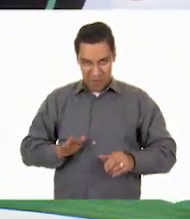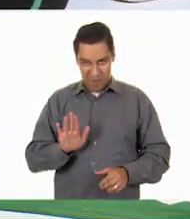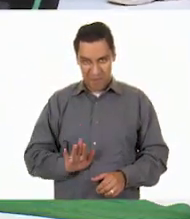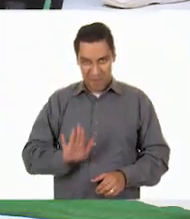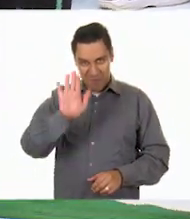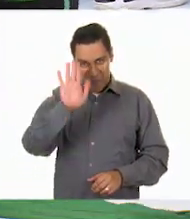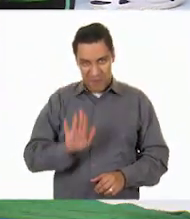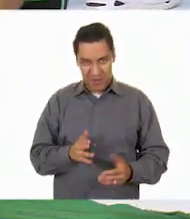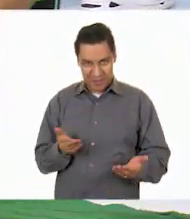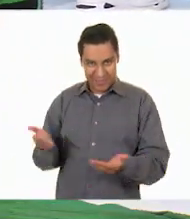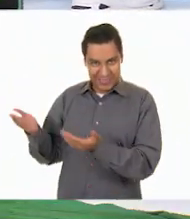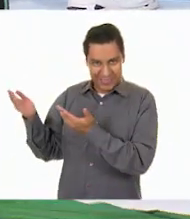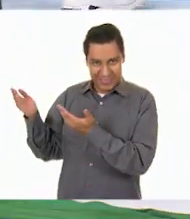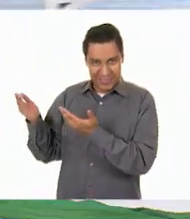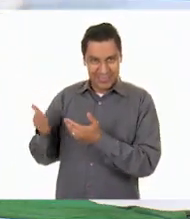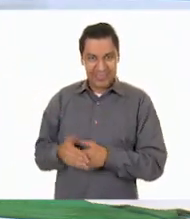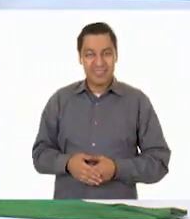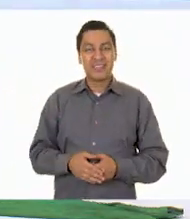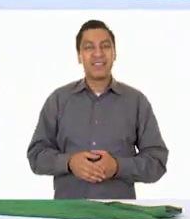genial